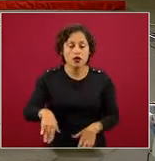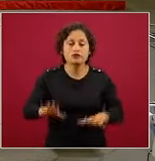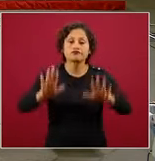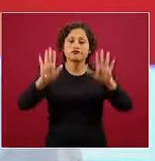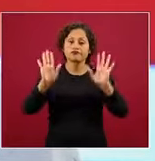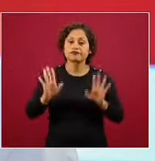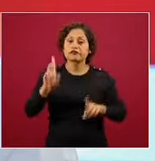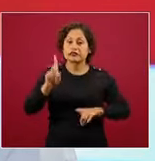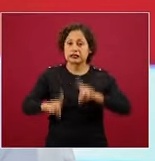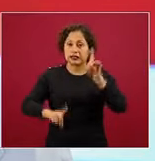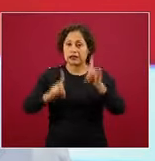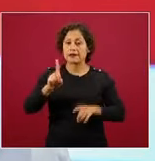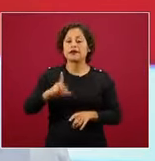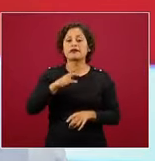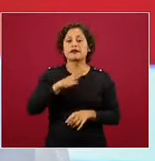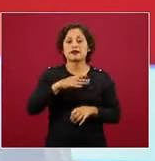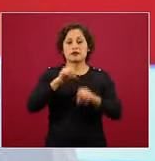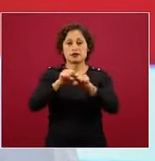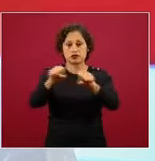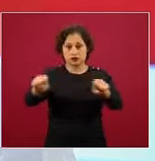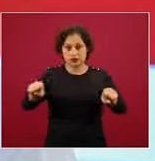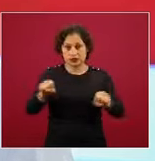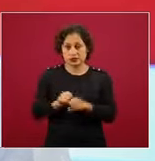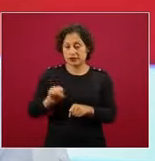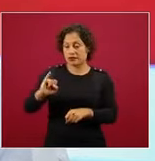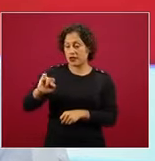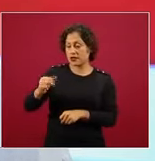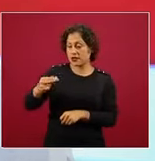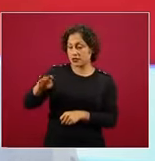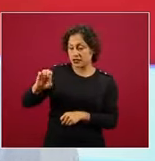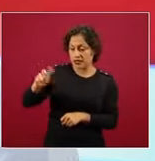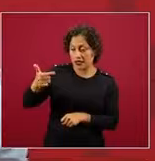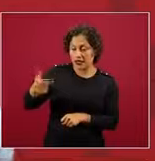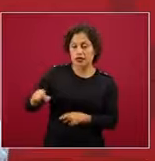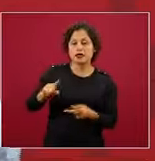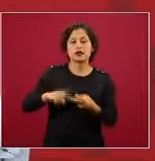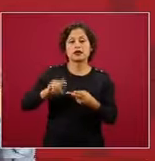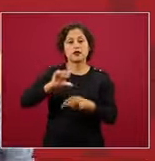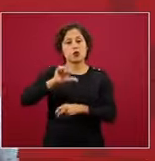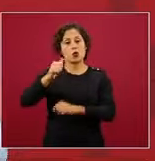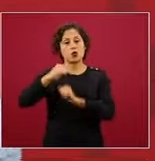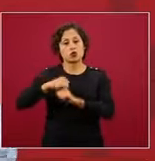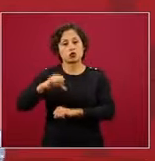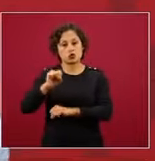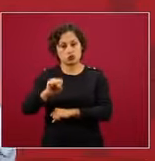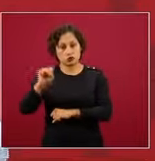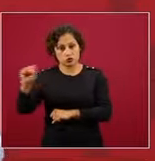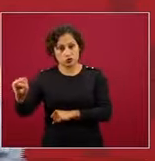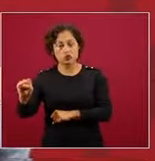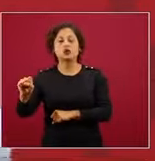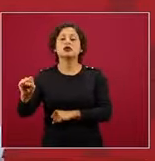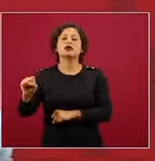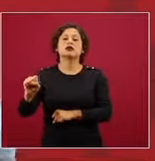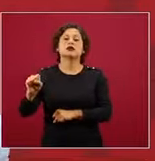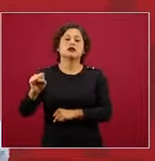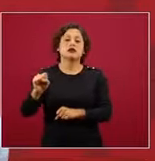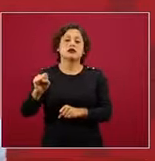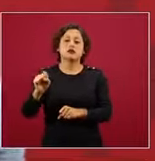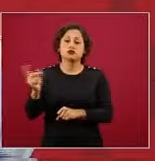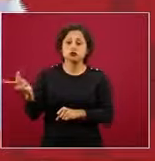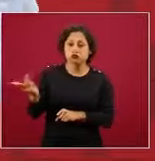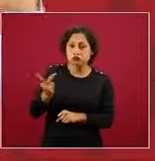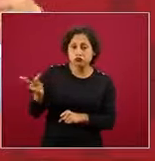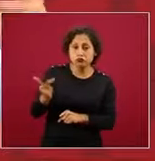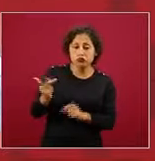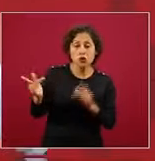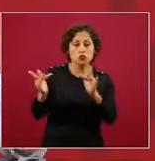que va más a través del INEGI, otro que va a través de la Secretaría de Salud y que durante todo el proceso de validación tienen diálogos entre unos y otros